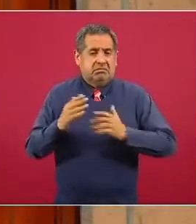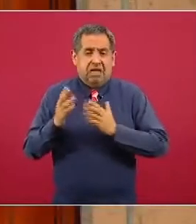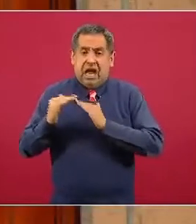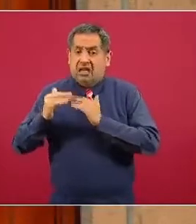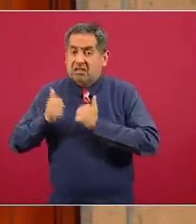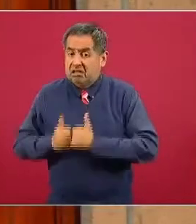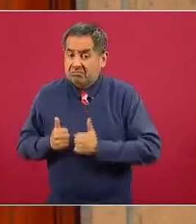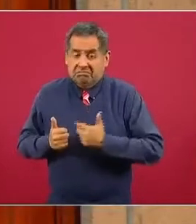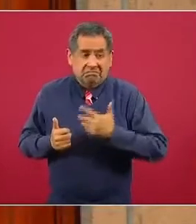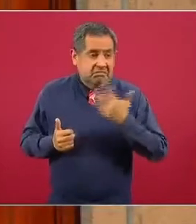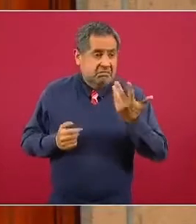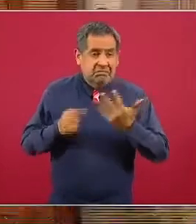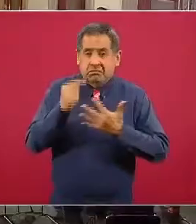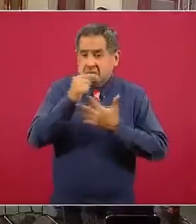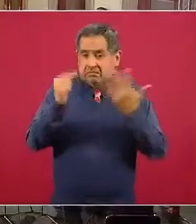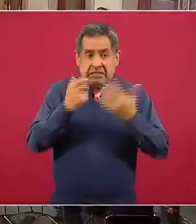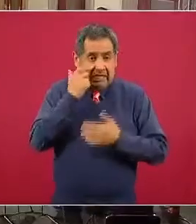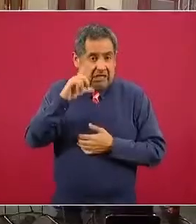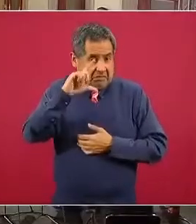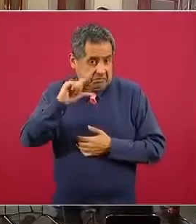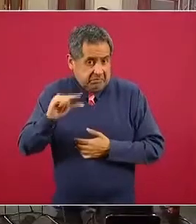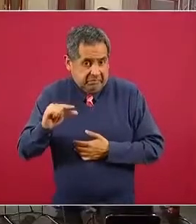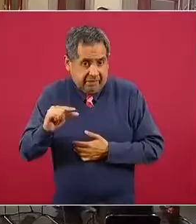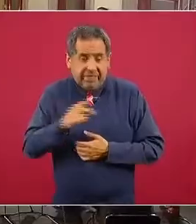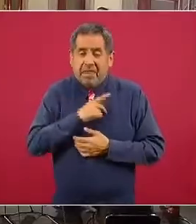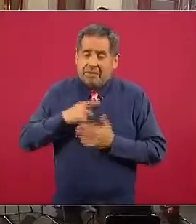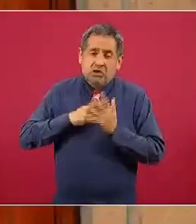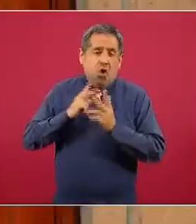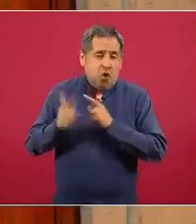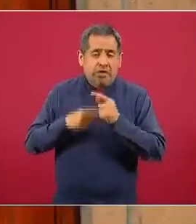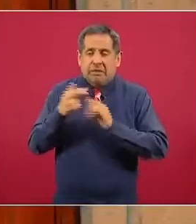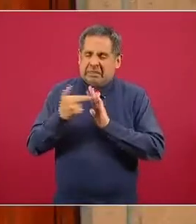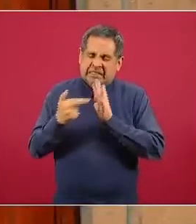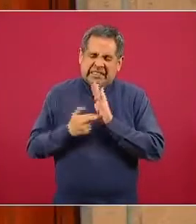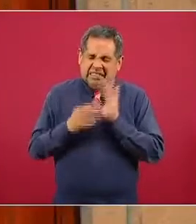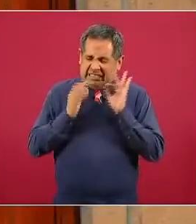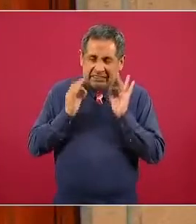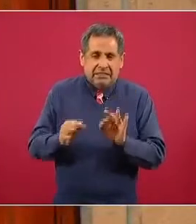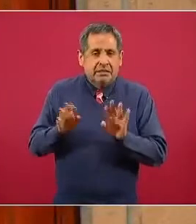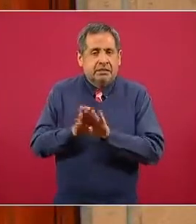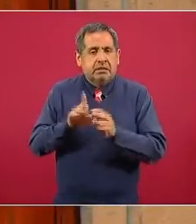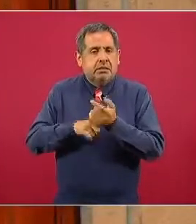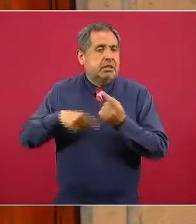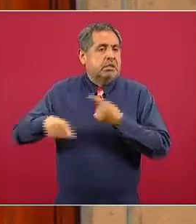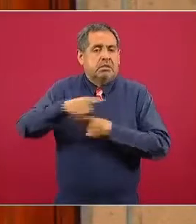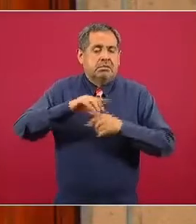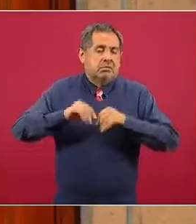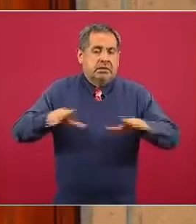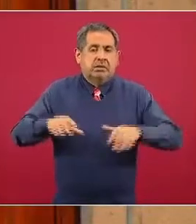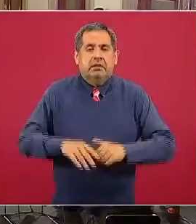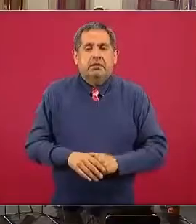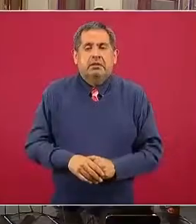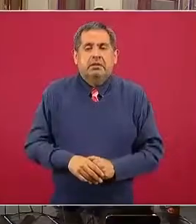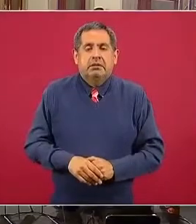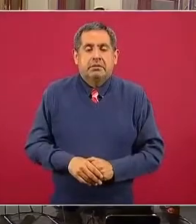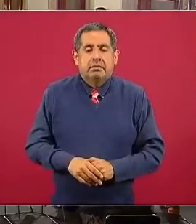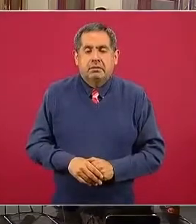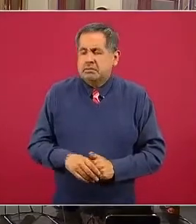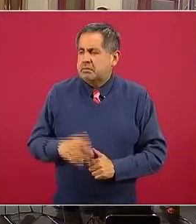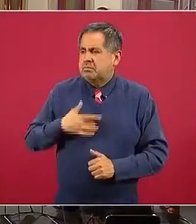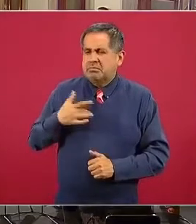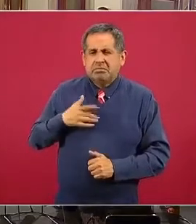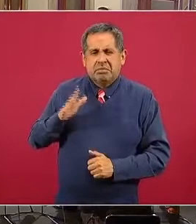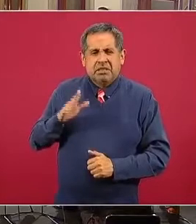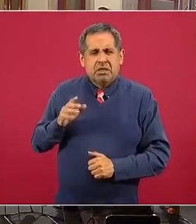nuevamente volver a ver descensos o estabilidades en el comportamiento de sus epidemias. Me parece que